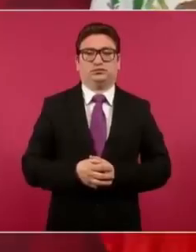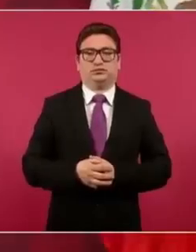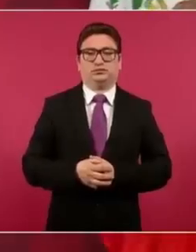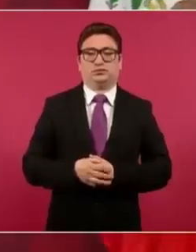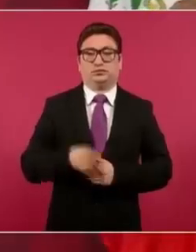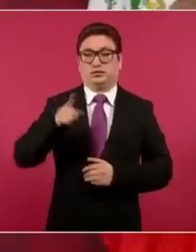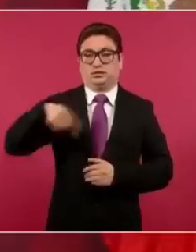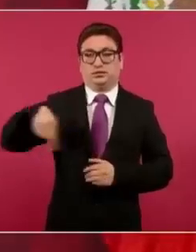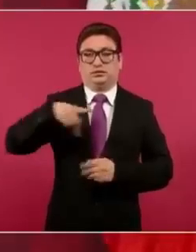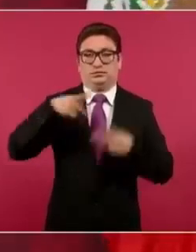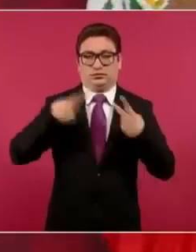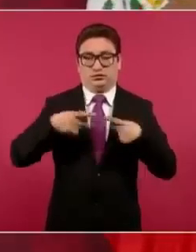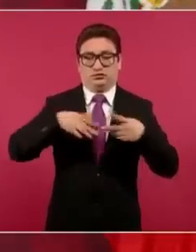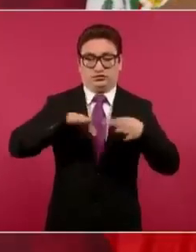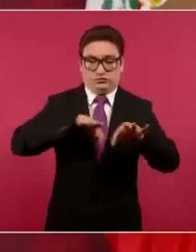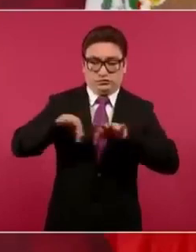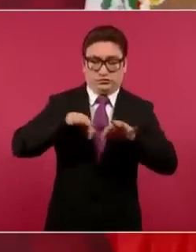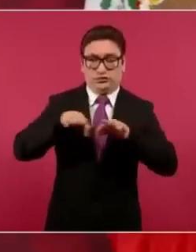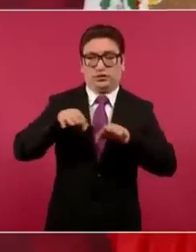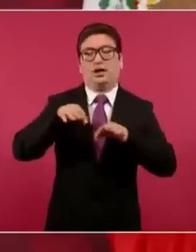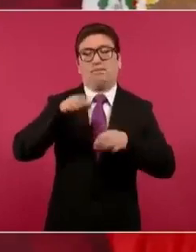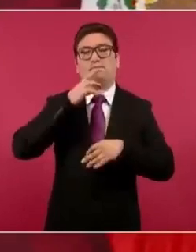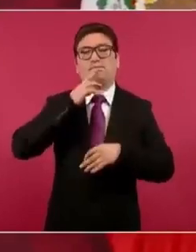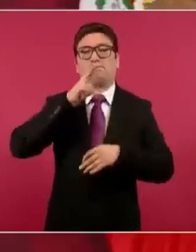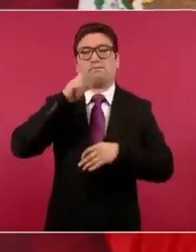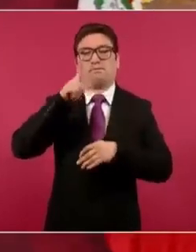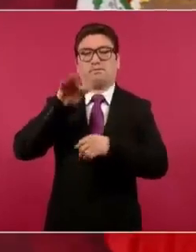mejores condiciones laborales,